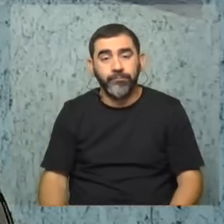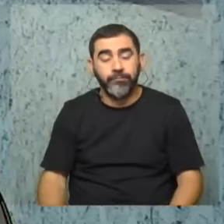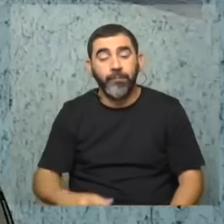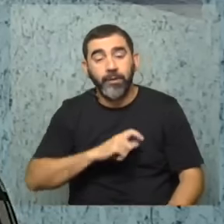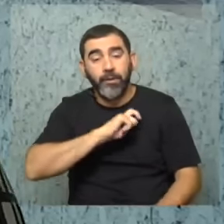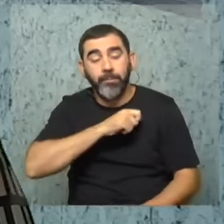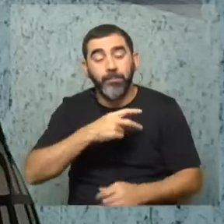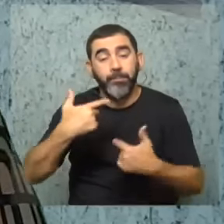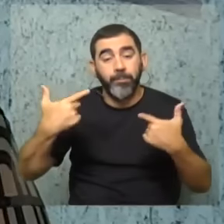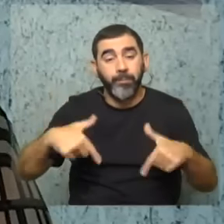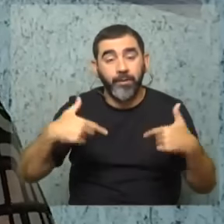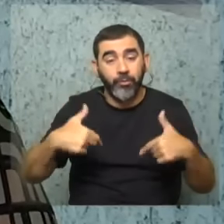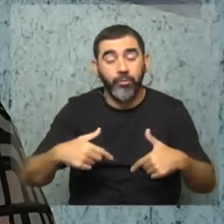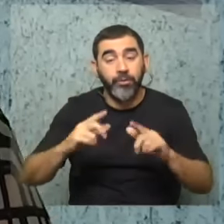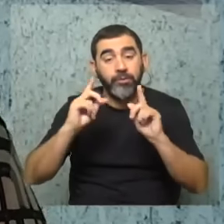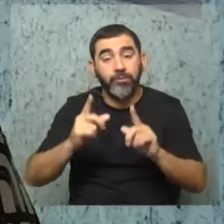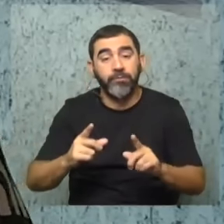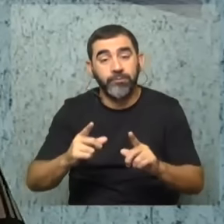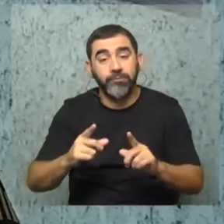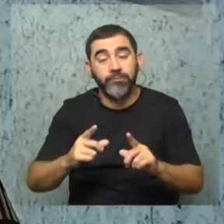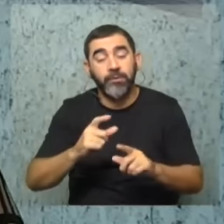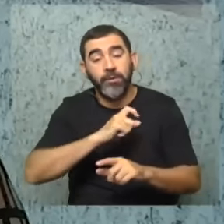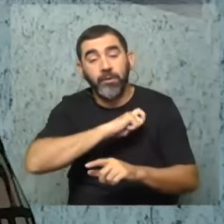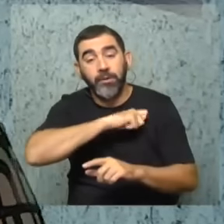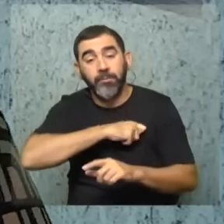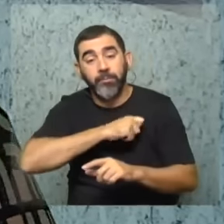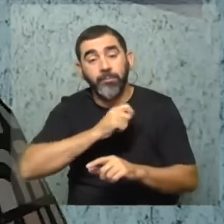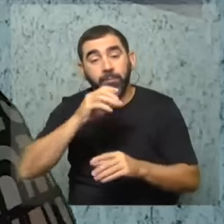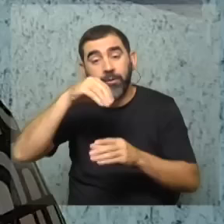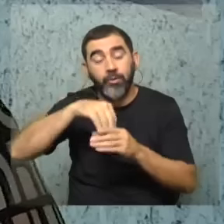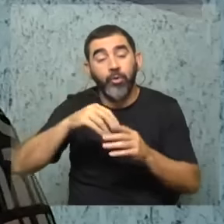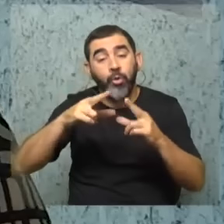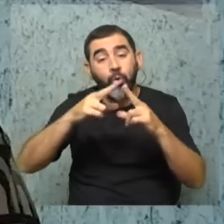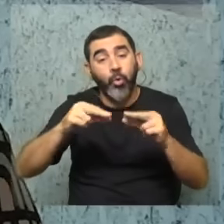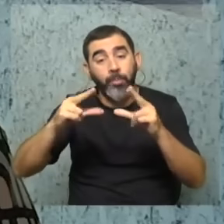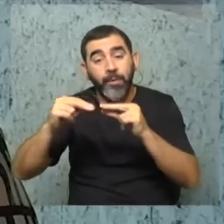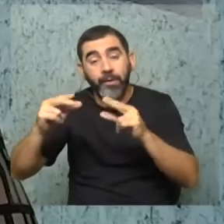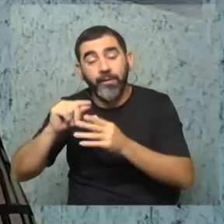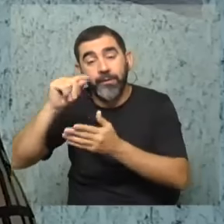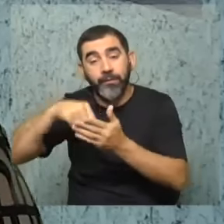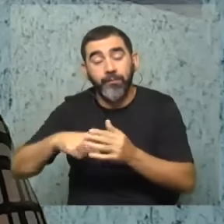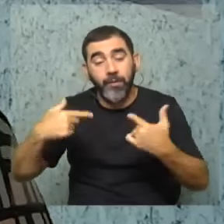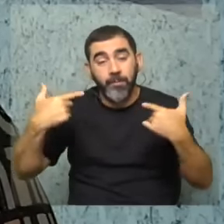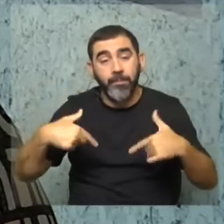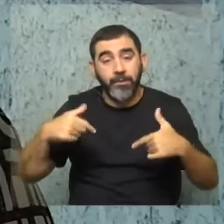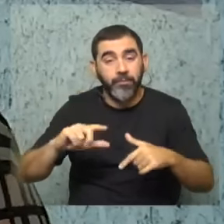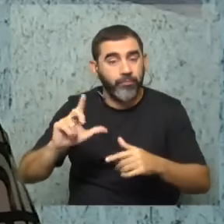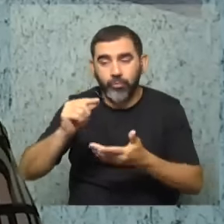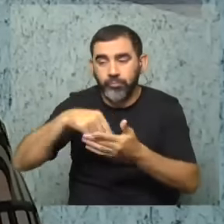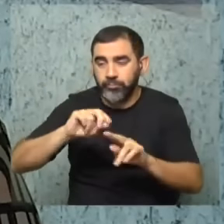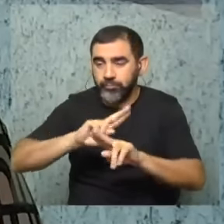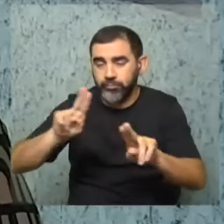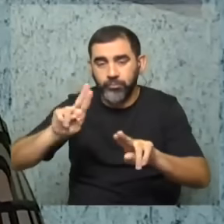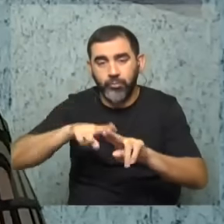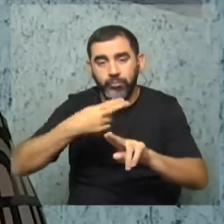inspectores del ministerio como eh inspectores que formaban parte de una cooperativa que estaba contratada por el ministerio y no se les renovó el